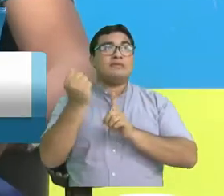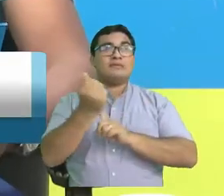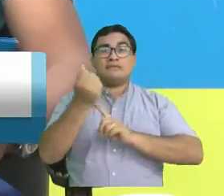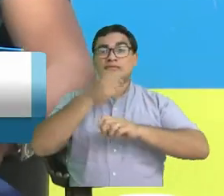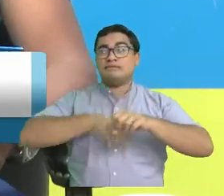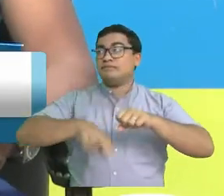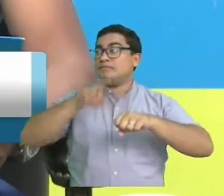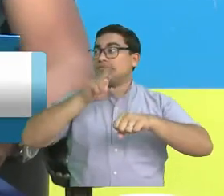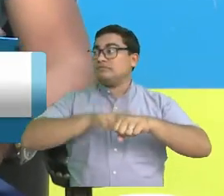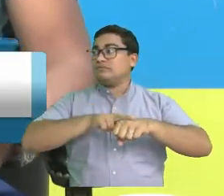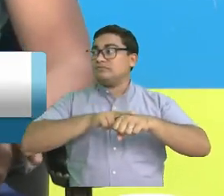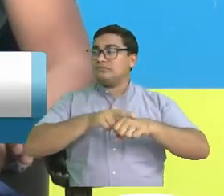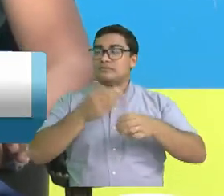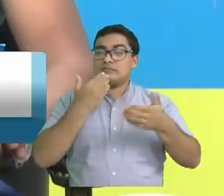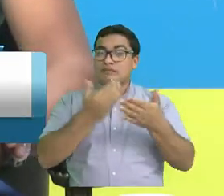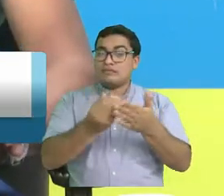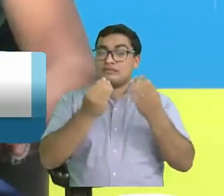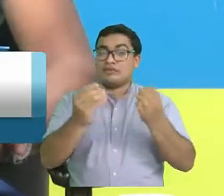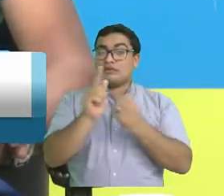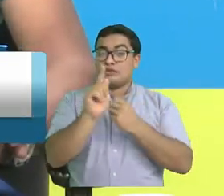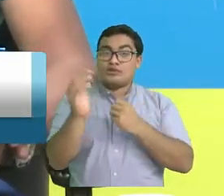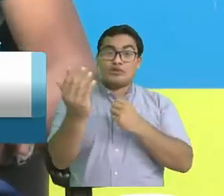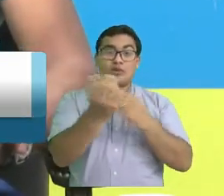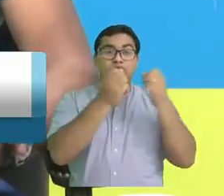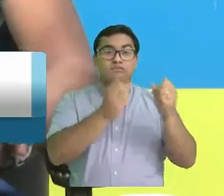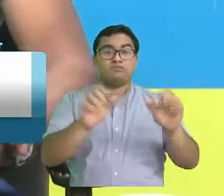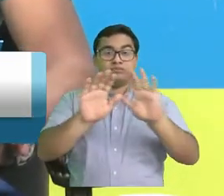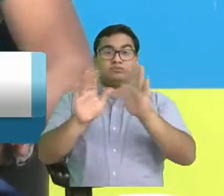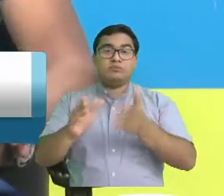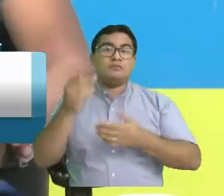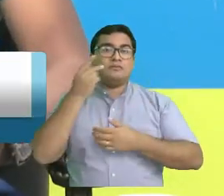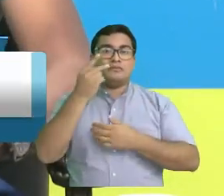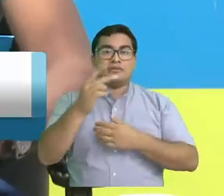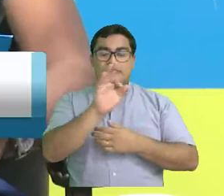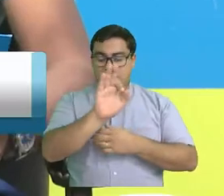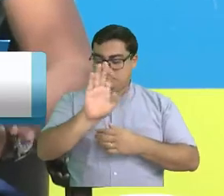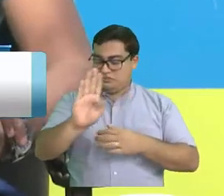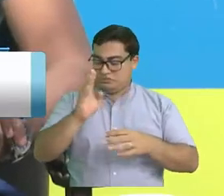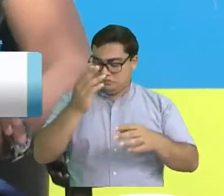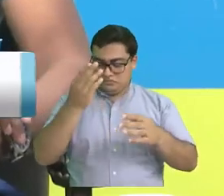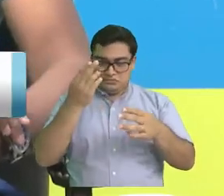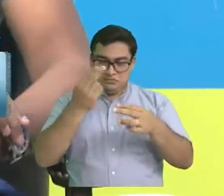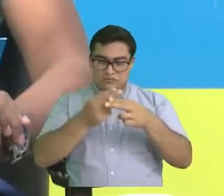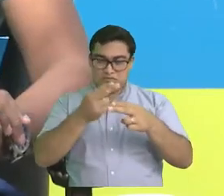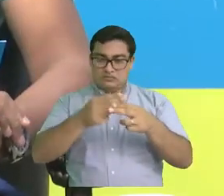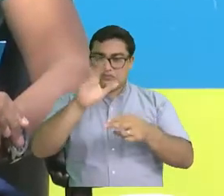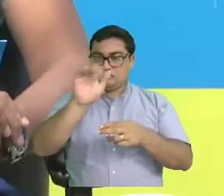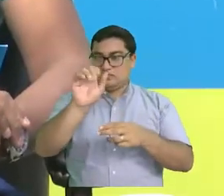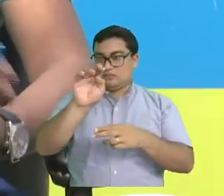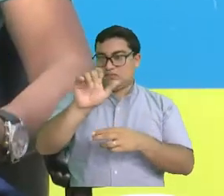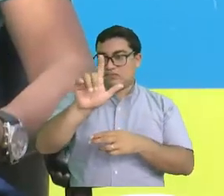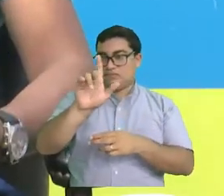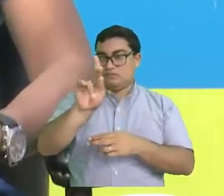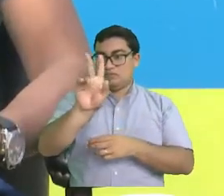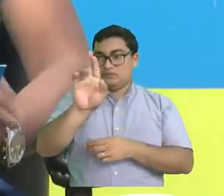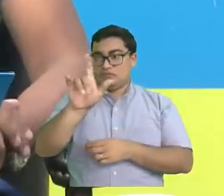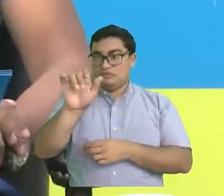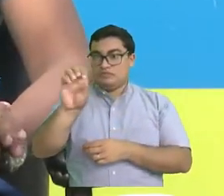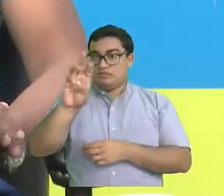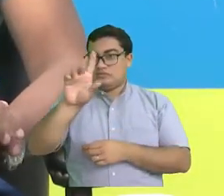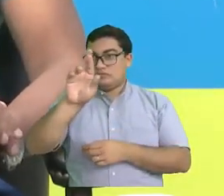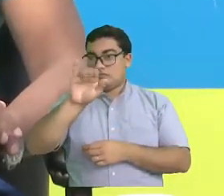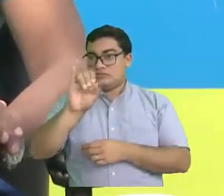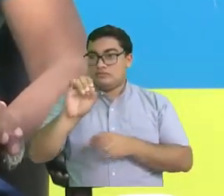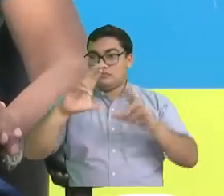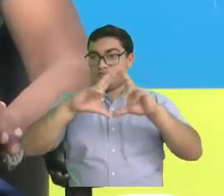Asamblea Nacional. Gracias a todos y todas que nos ven a través de Facebook. Nosotros aparecemos en Facebook como Canal Parlamentario Nicaragua. A quienes